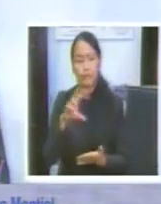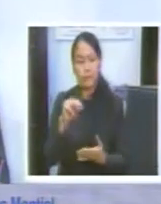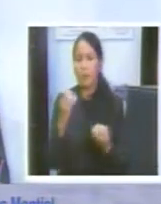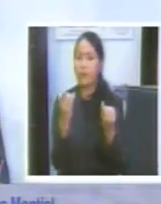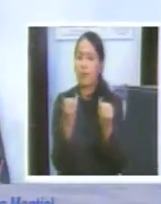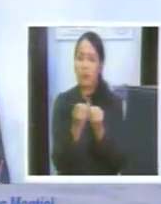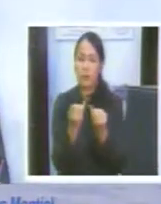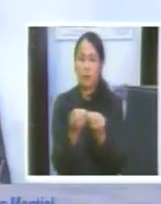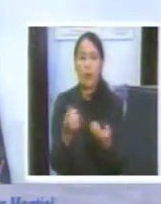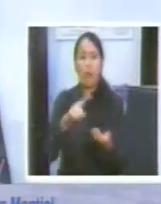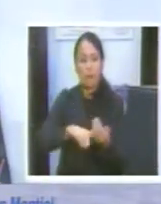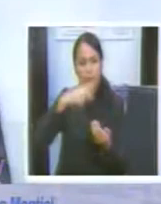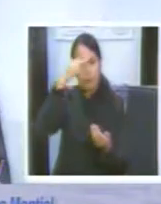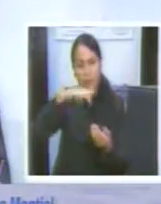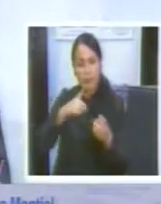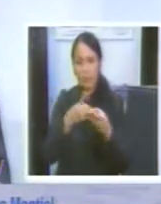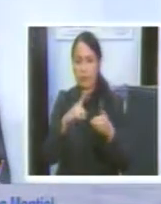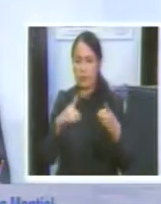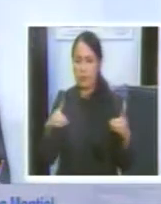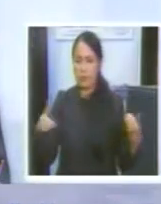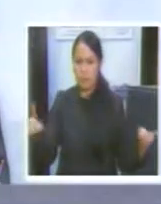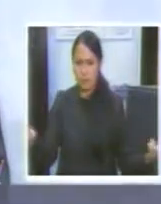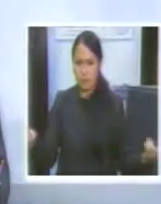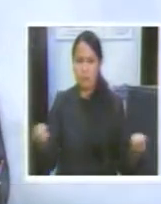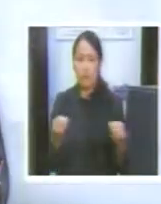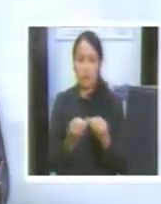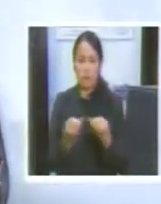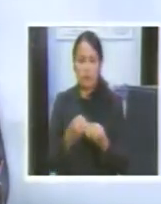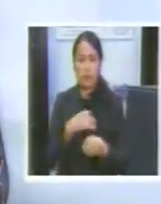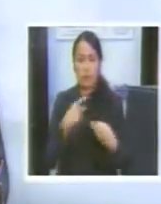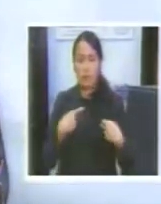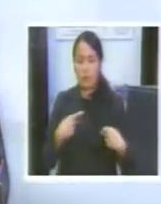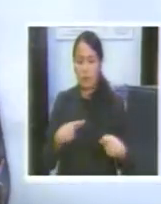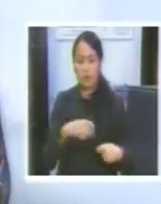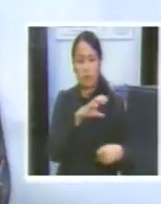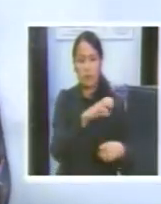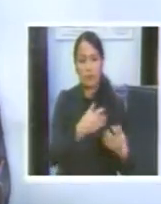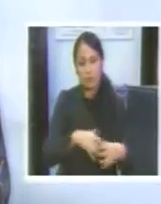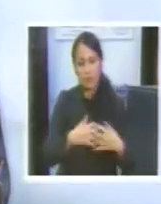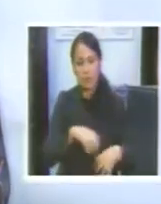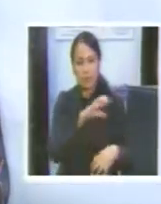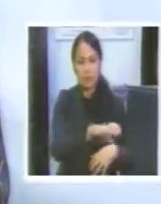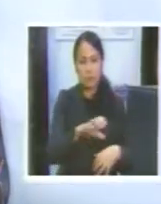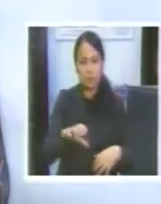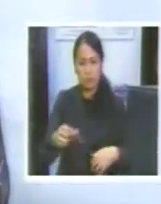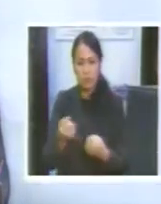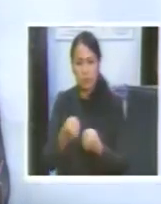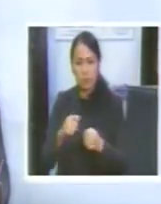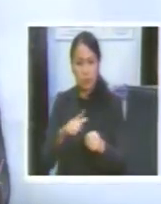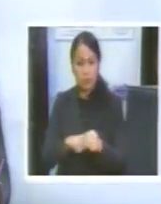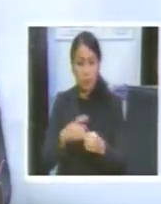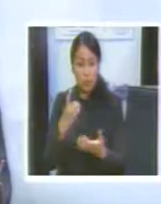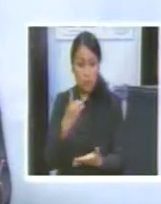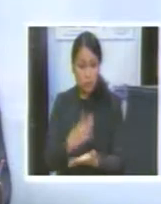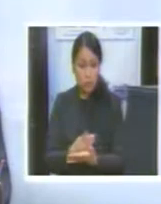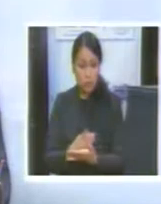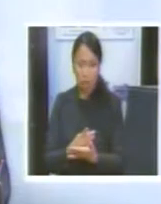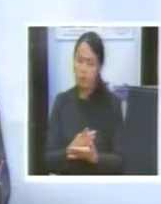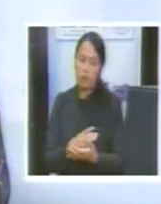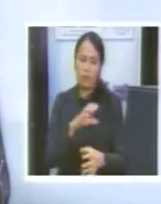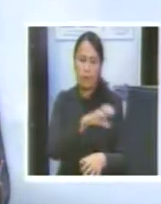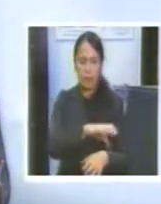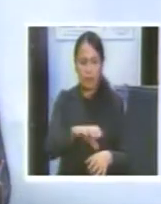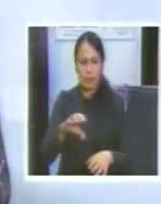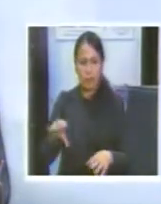desarrollo interno de México, donde deberían de beneficiarse muchos sectores sociales y no únicamente las empresas que consigan colocar